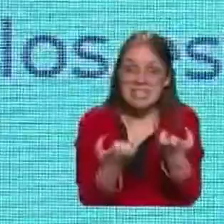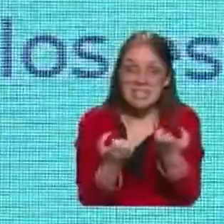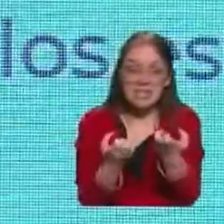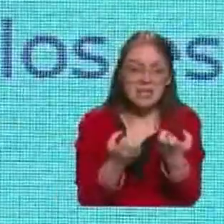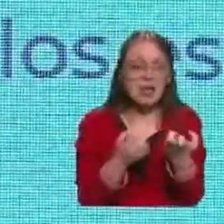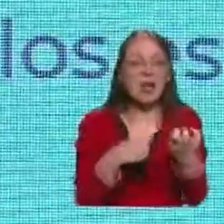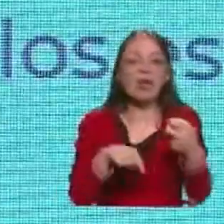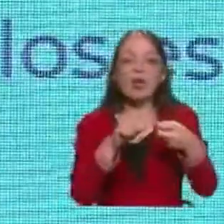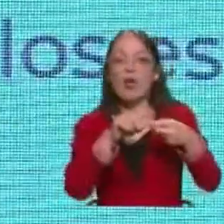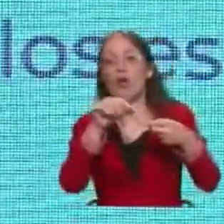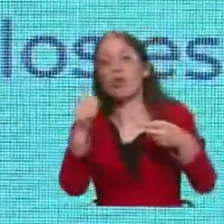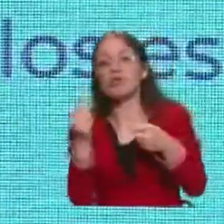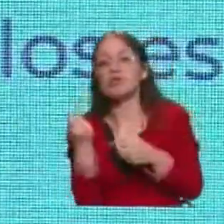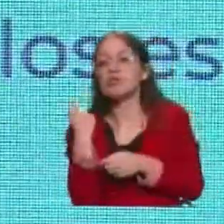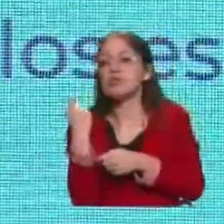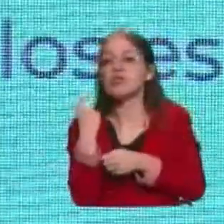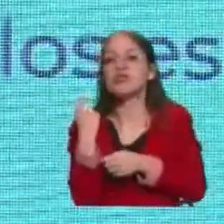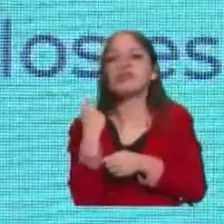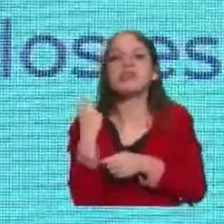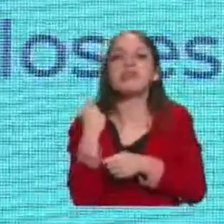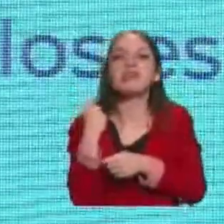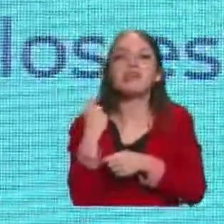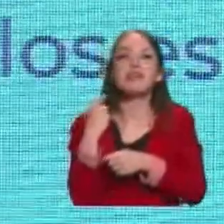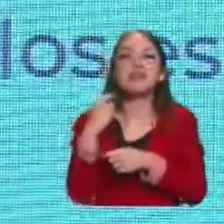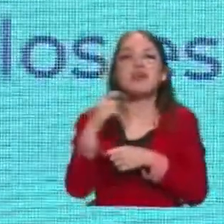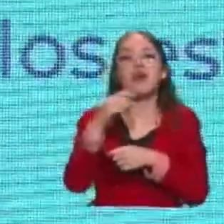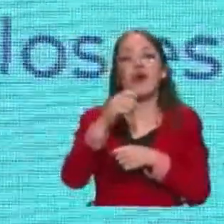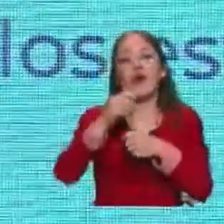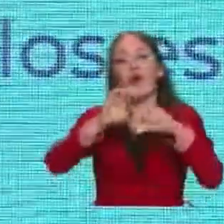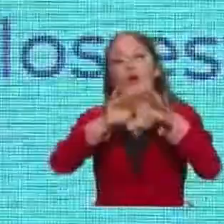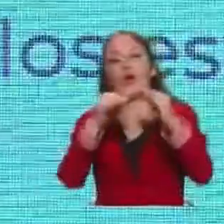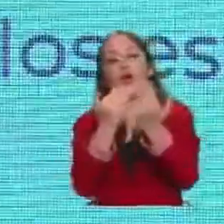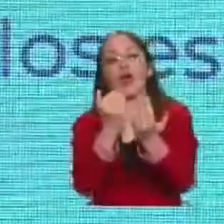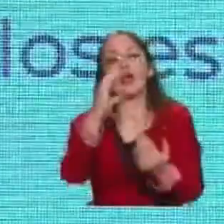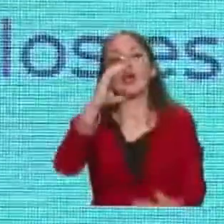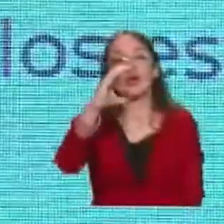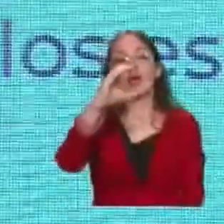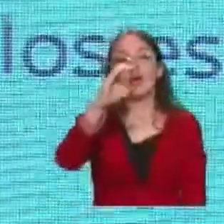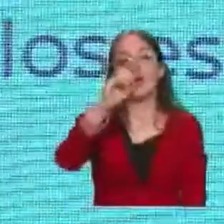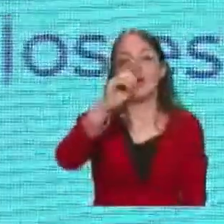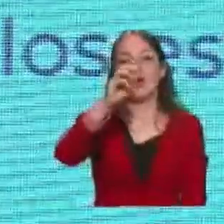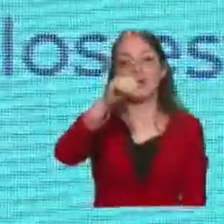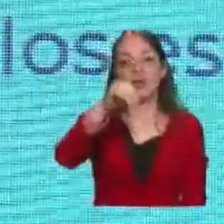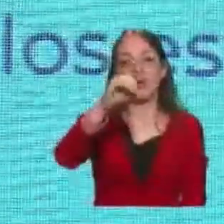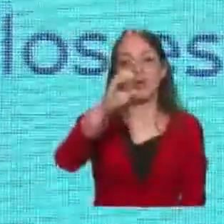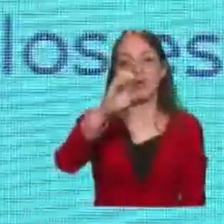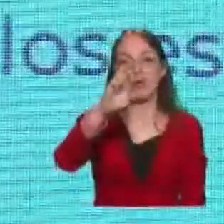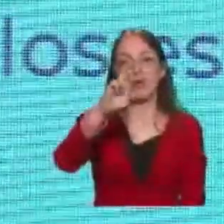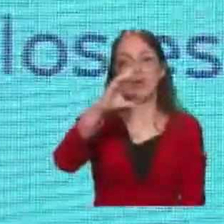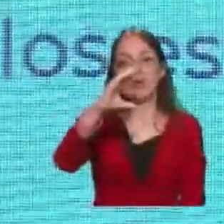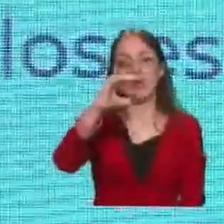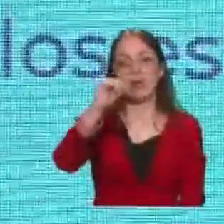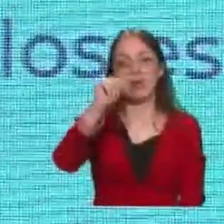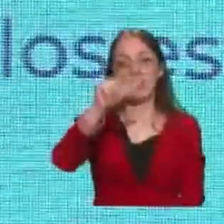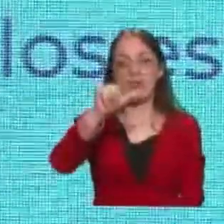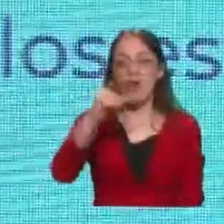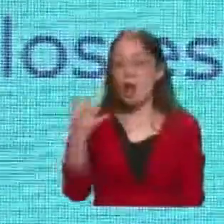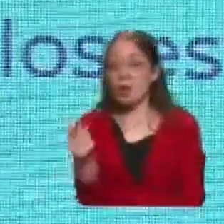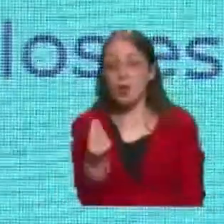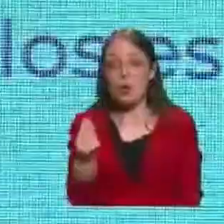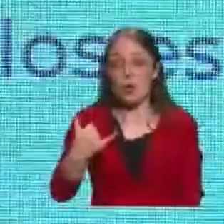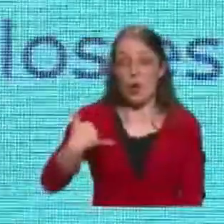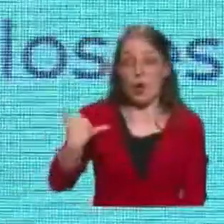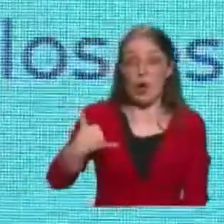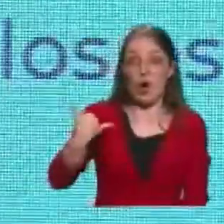el colegio el comercial fue noticia a nivel del país porque unos jóvenes de bachillerato un grupo de investigación